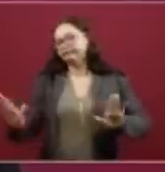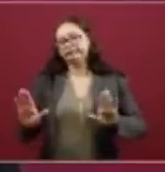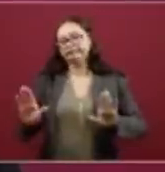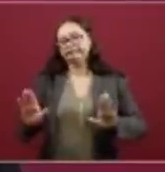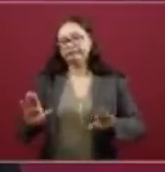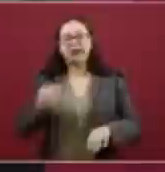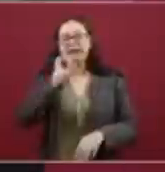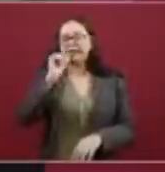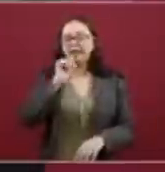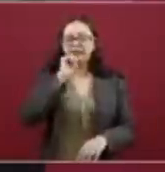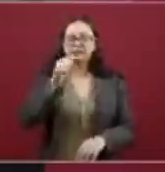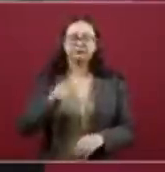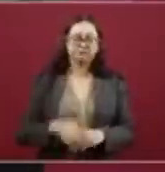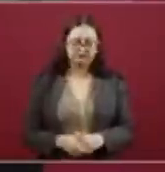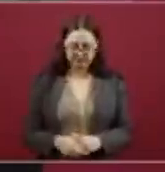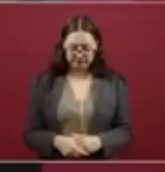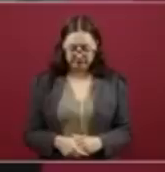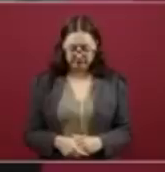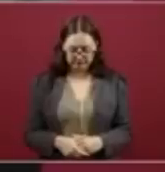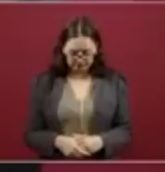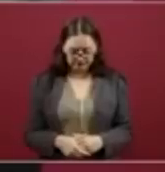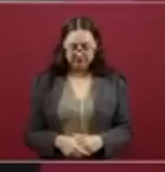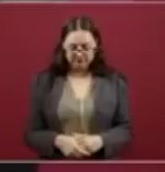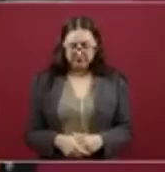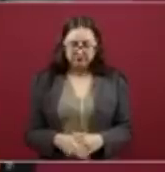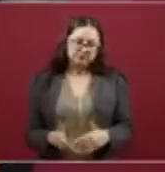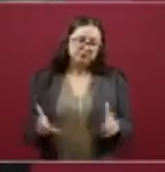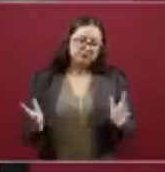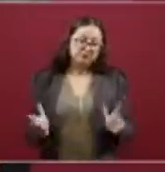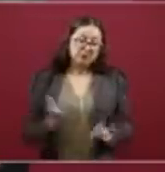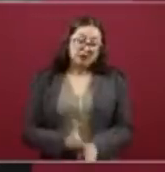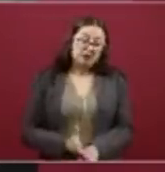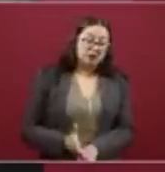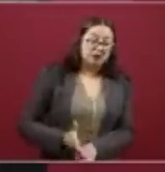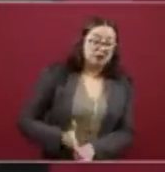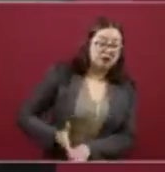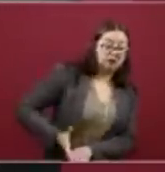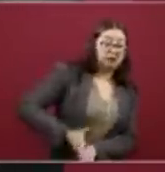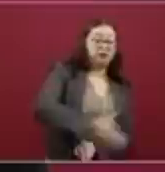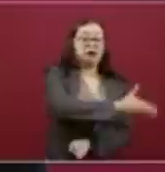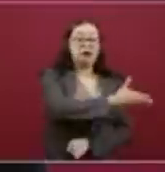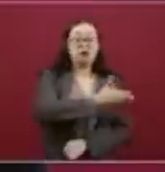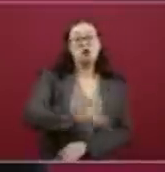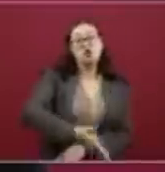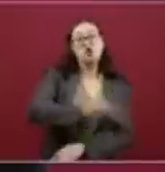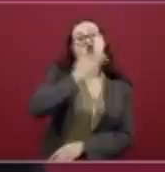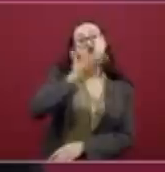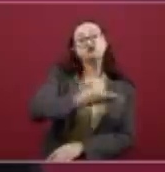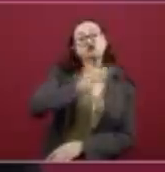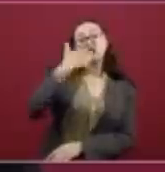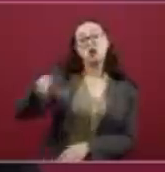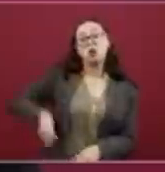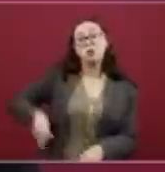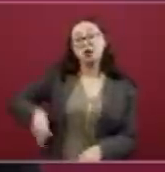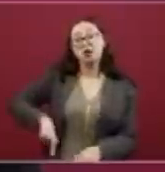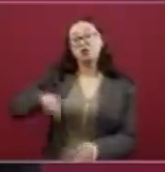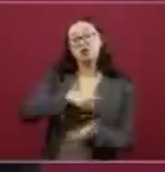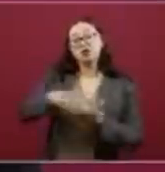ciudadanos, que era por antonomasia el principal violador de los derechos humanos.